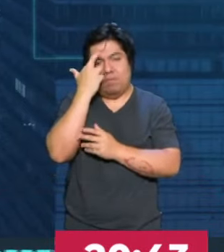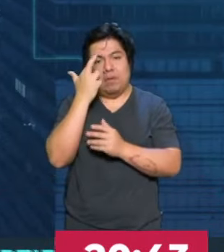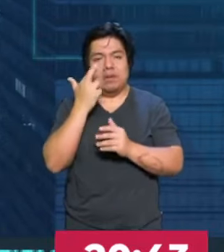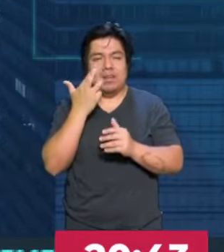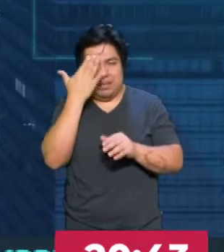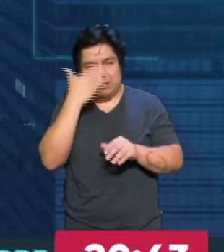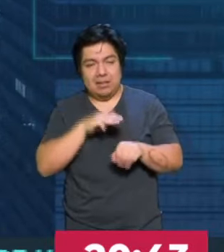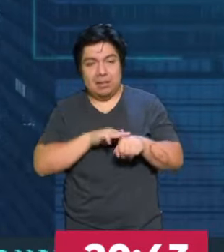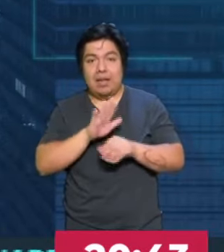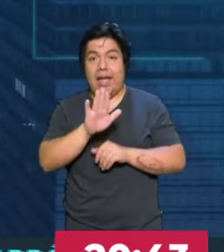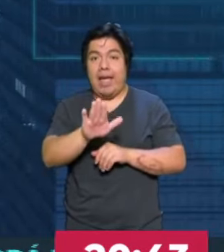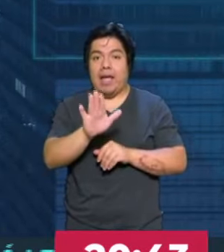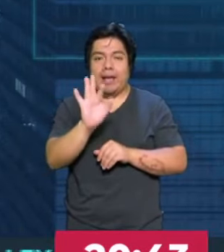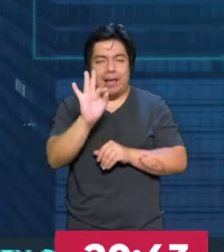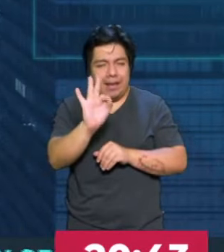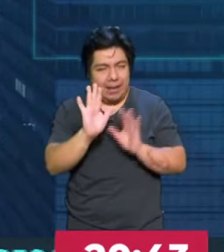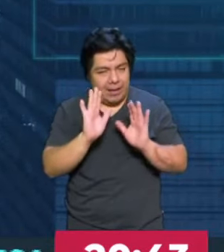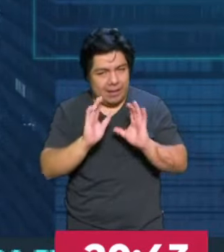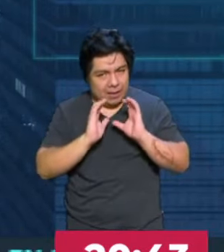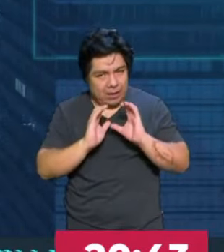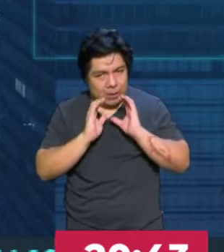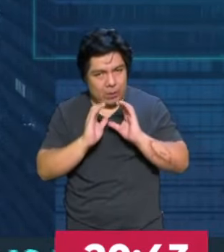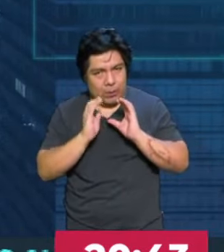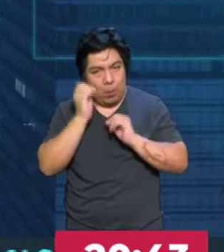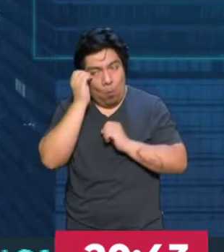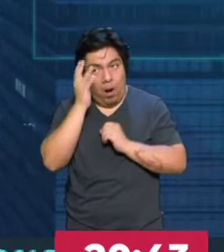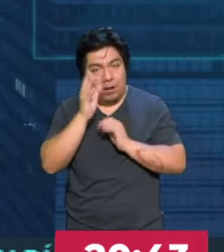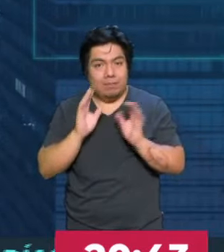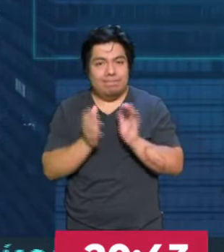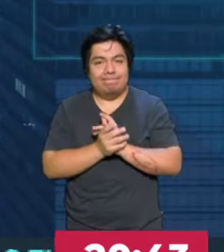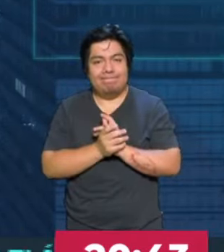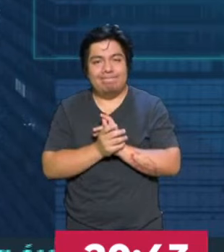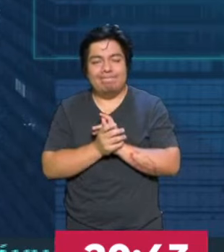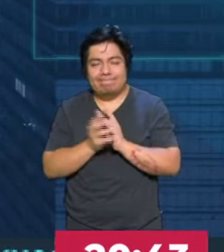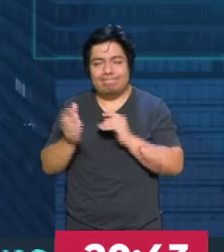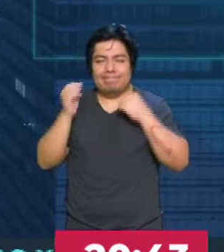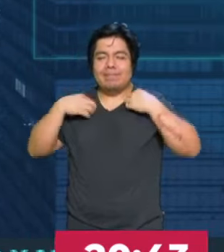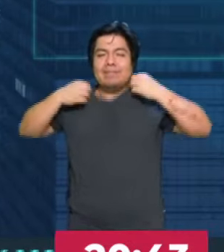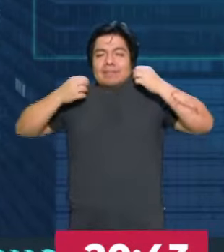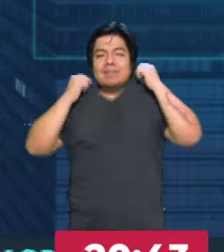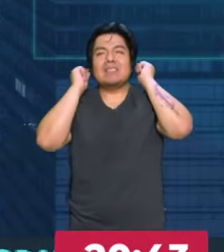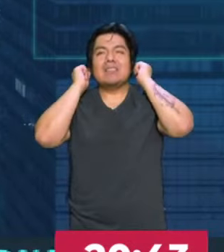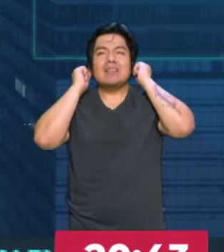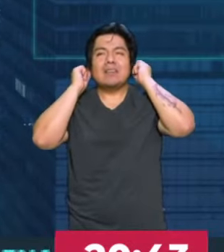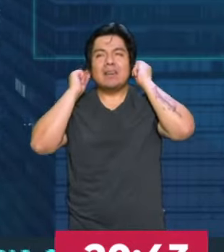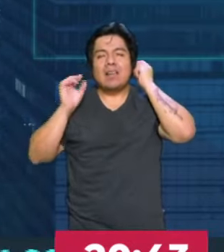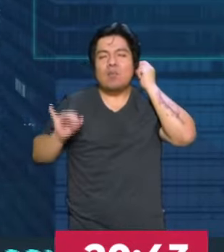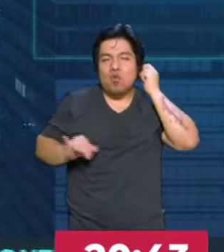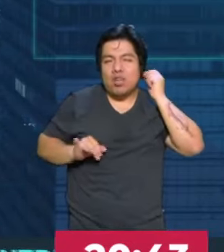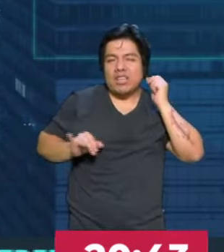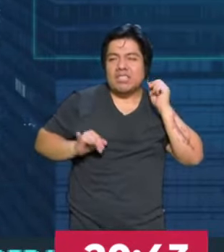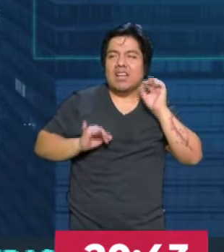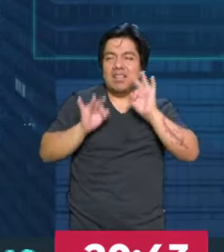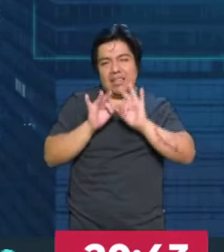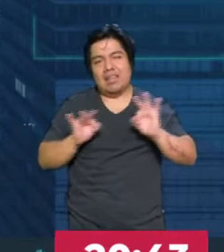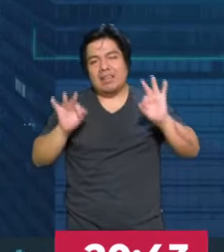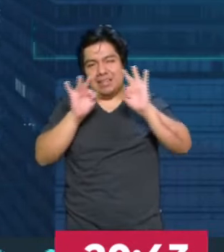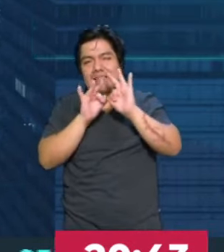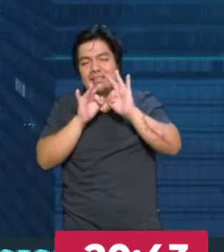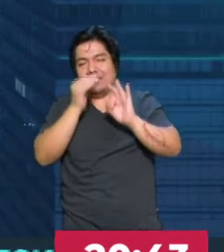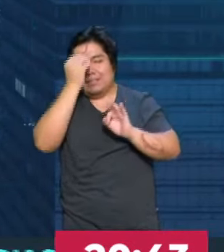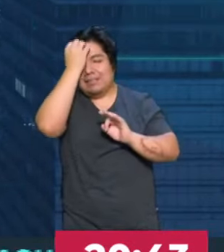memoria, y ojo, tenemos memoria y que no se nos olvide. Fue como muy interesante, muy espectacular, y se leyó